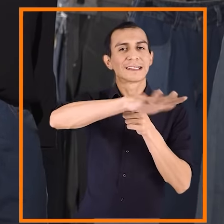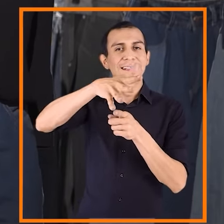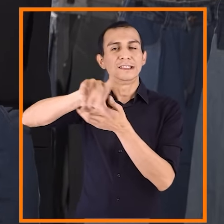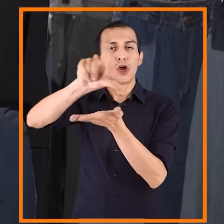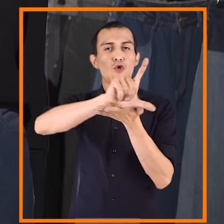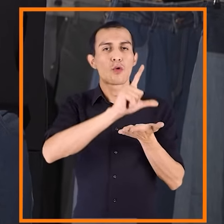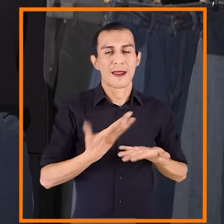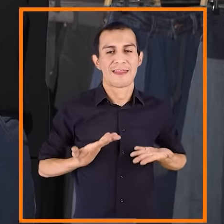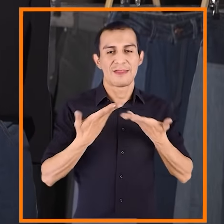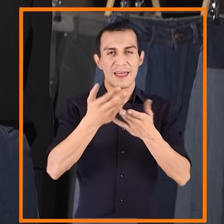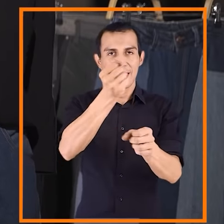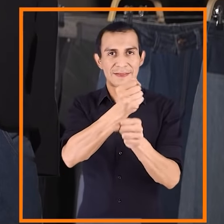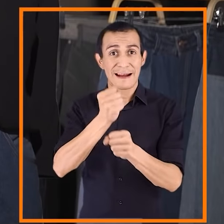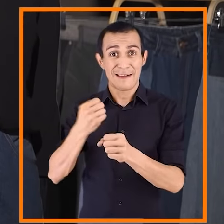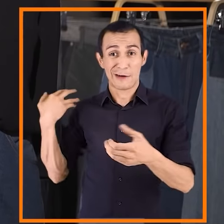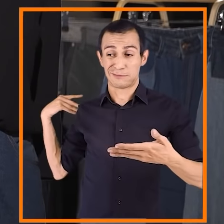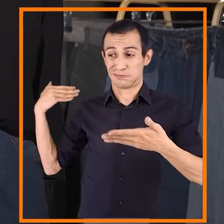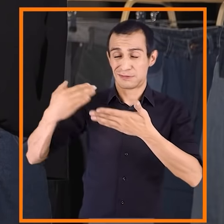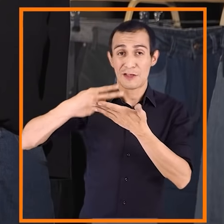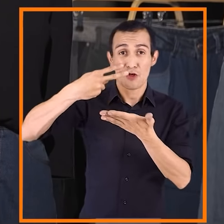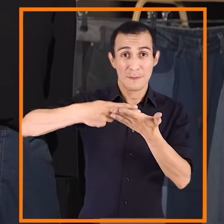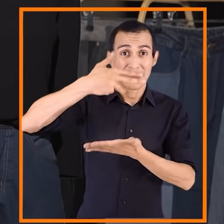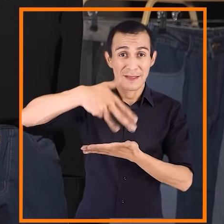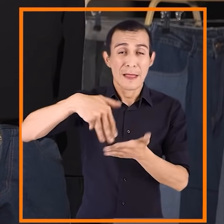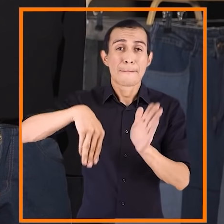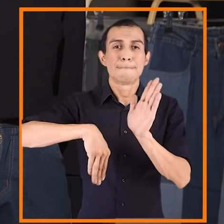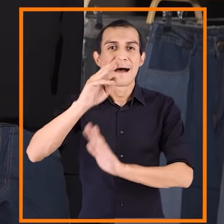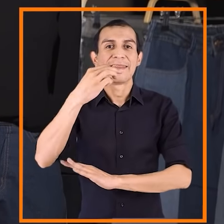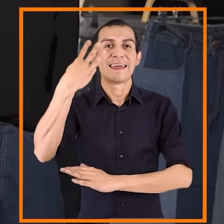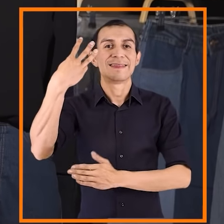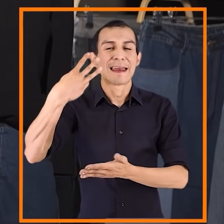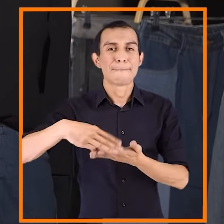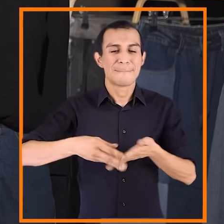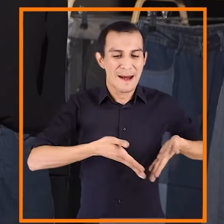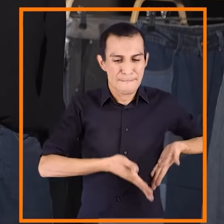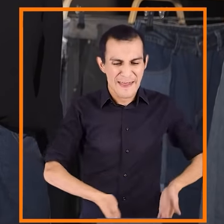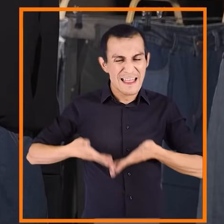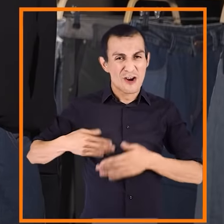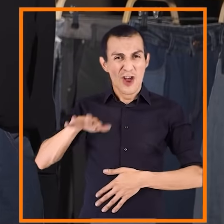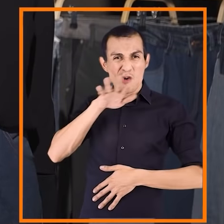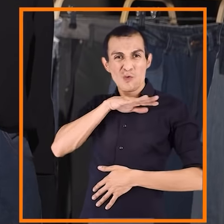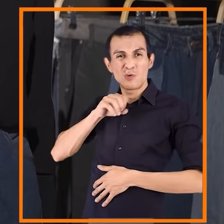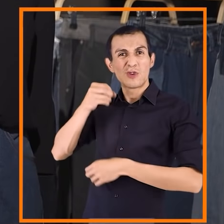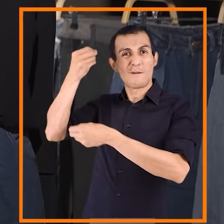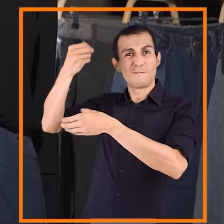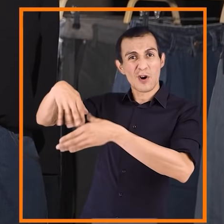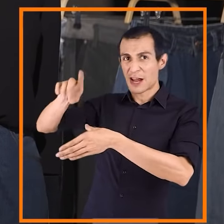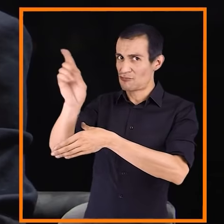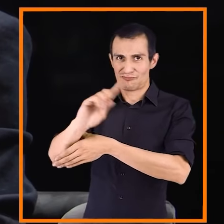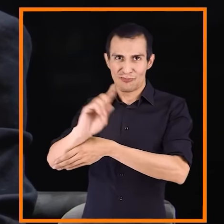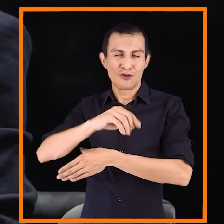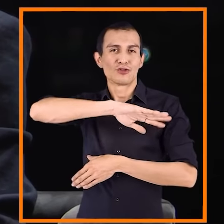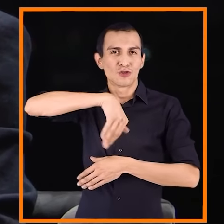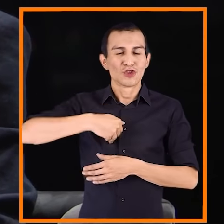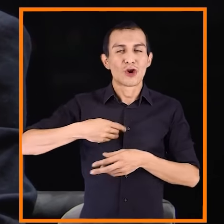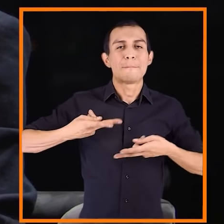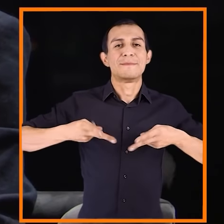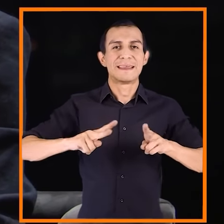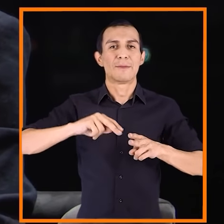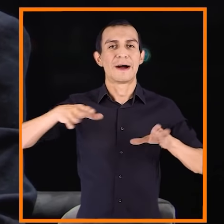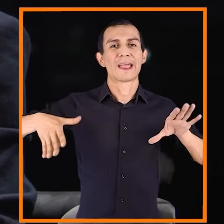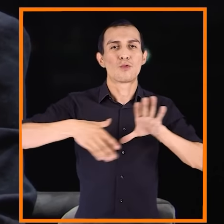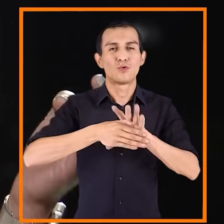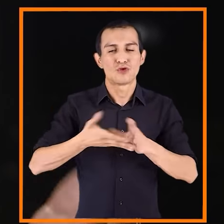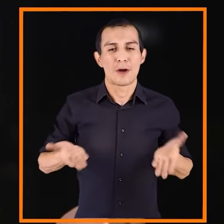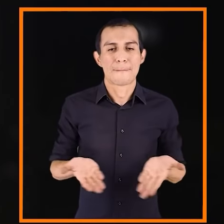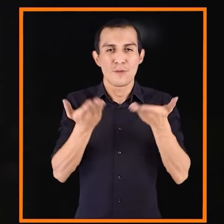de trabajo y hemos evitado desde 2019 a la fecha que más de 3.000 jeans en desuso no lleguen a vertederos. La necesitamos para que